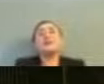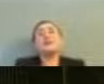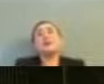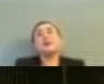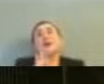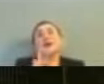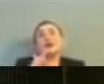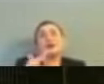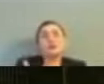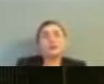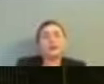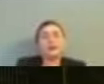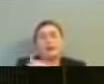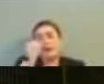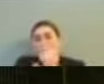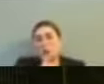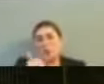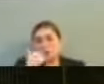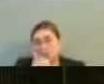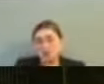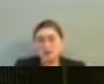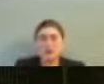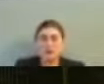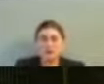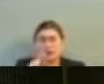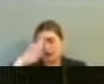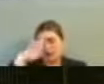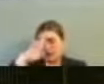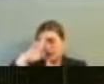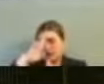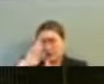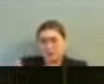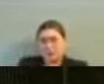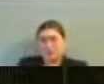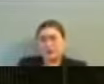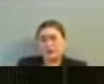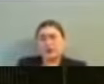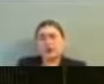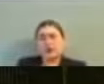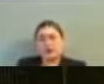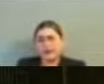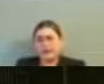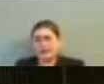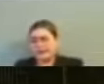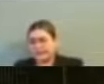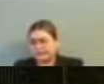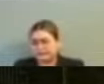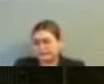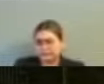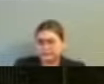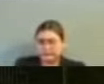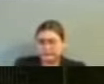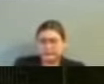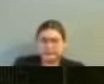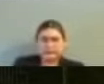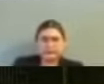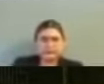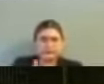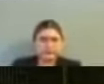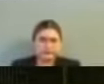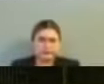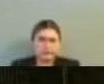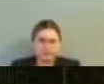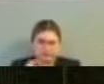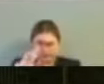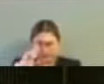sonorenses. Yo respeto las diferencias internas, pero no debemos